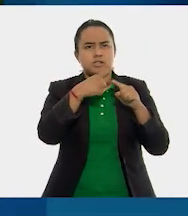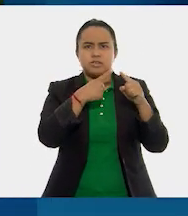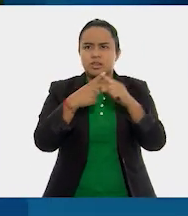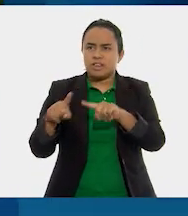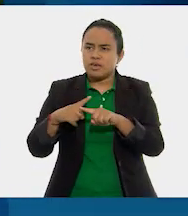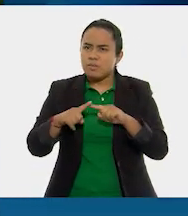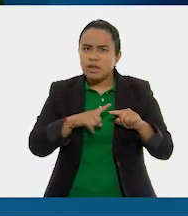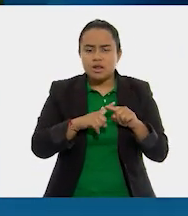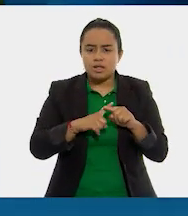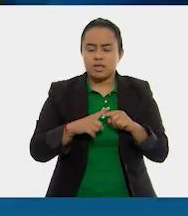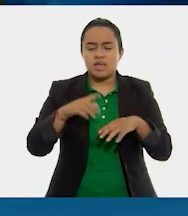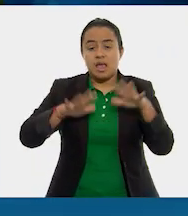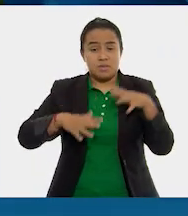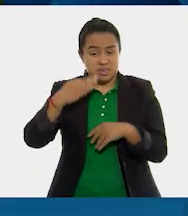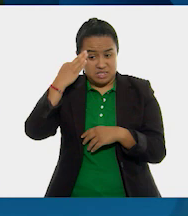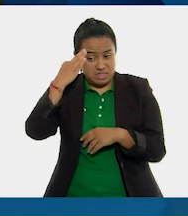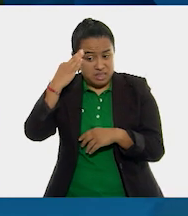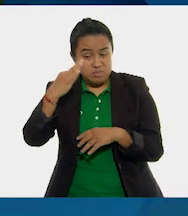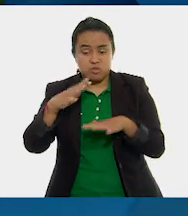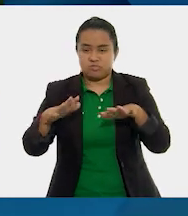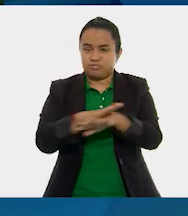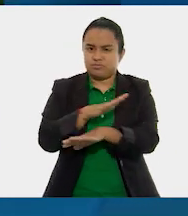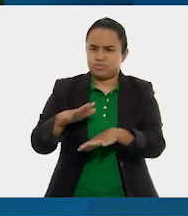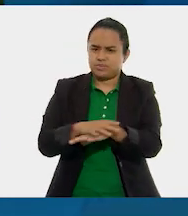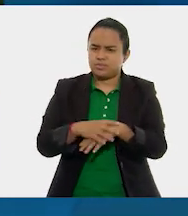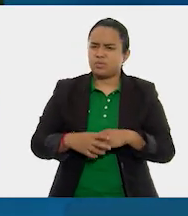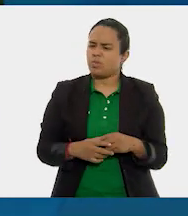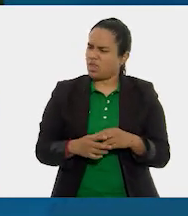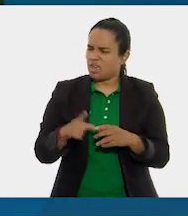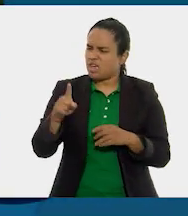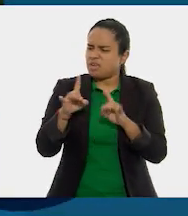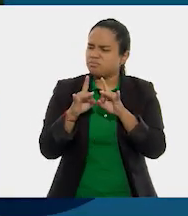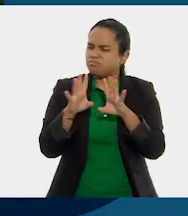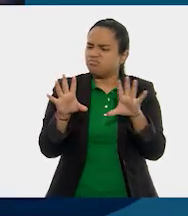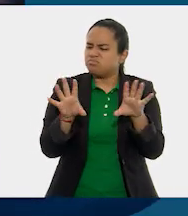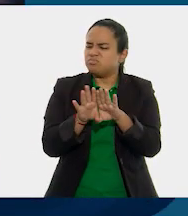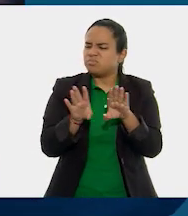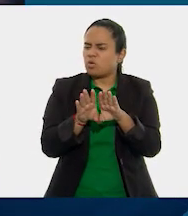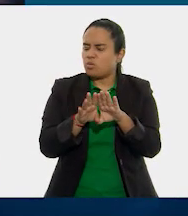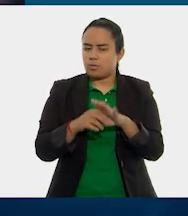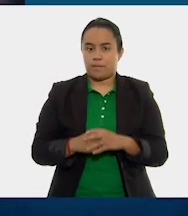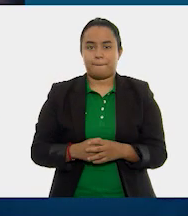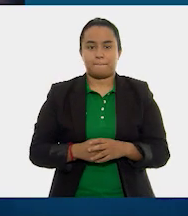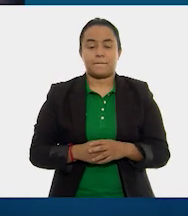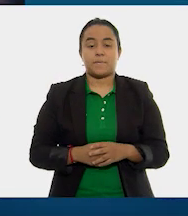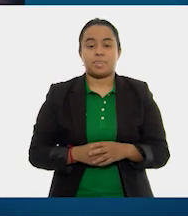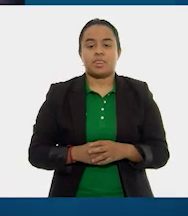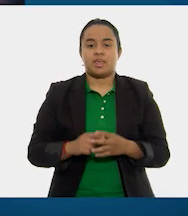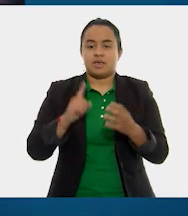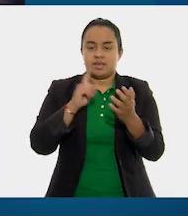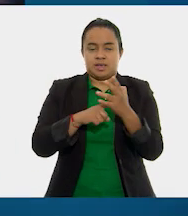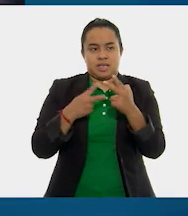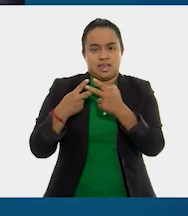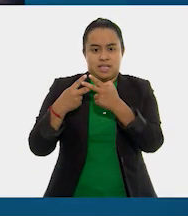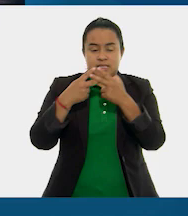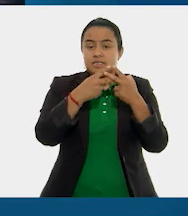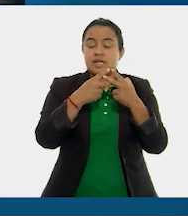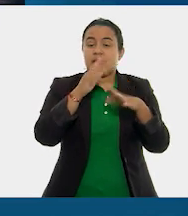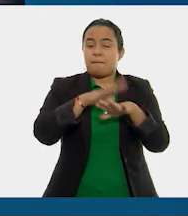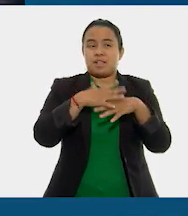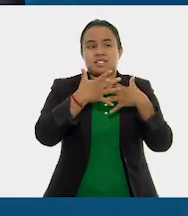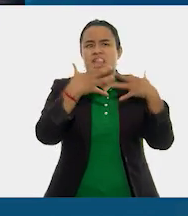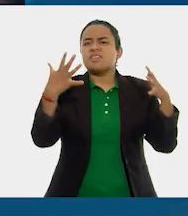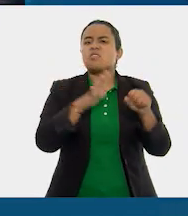y suelen cambiar con el tiempo. ¿Y cómo se producen? Todo comienza en nuestra estrella, el Sol, que